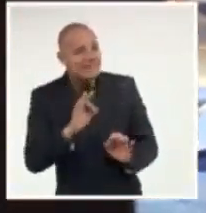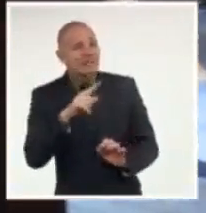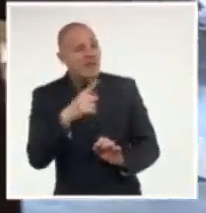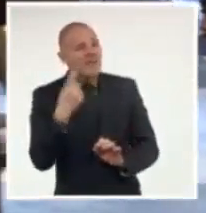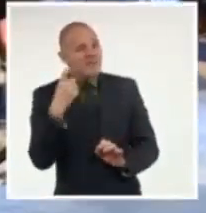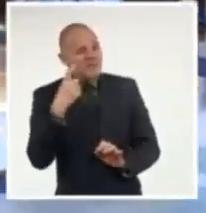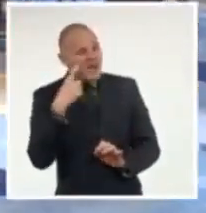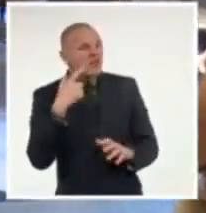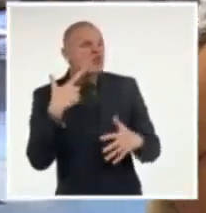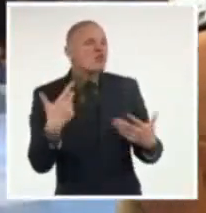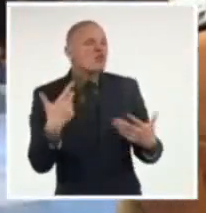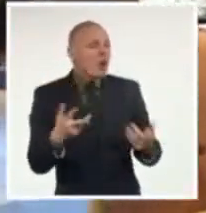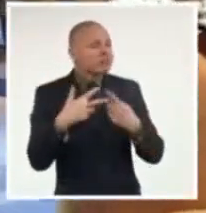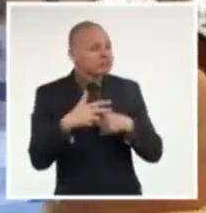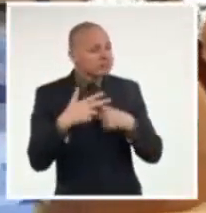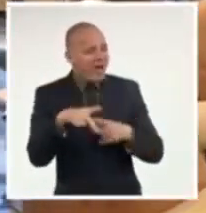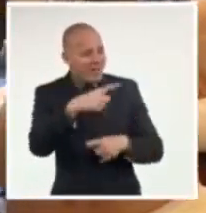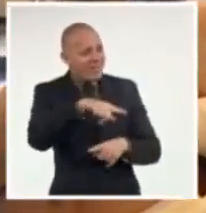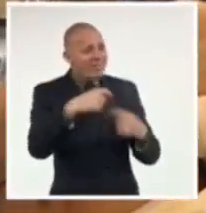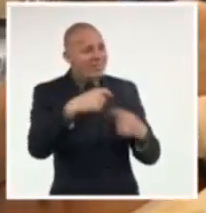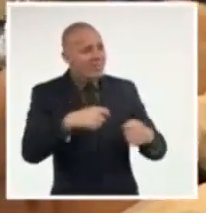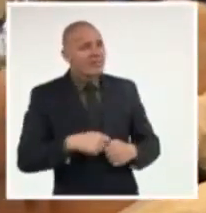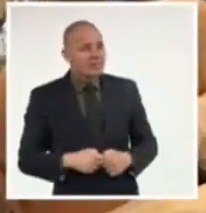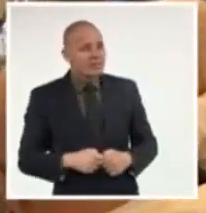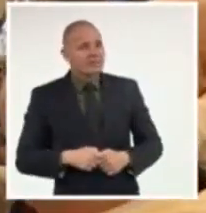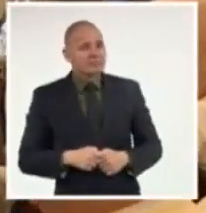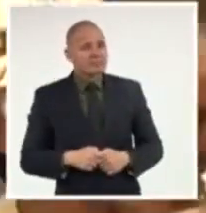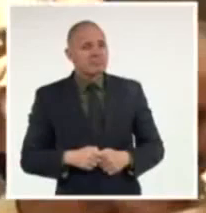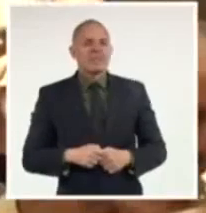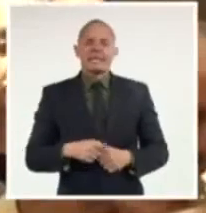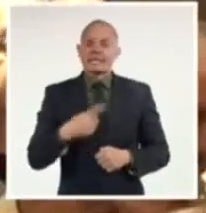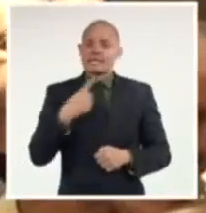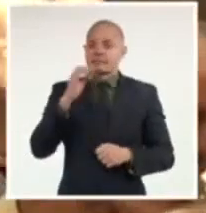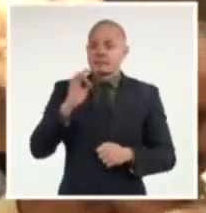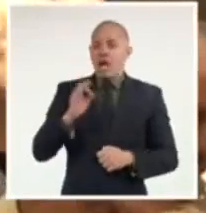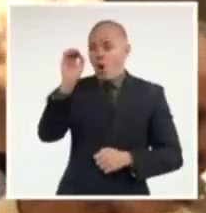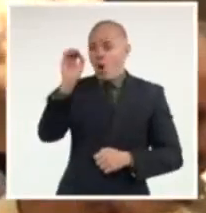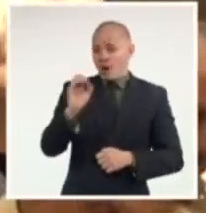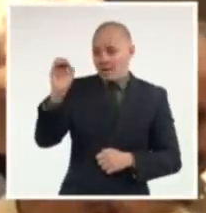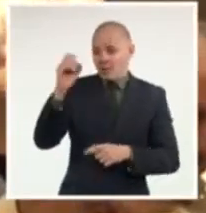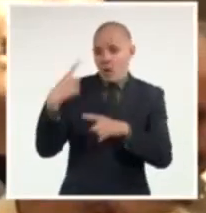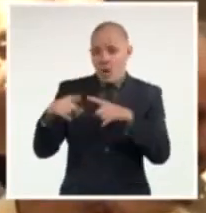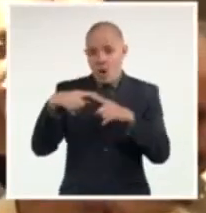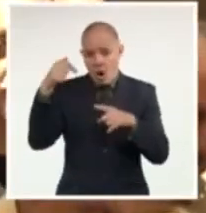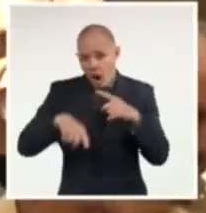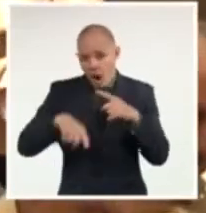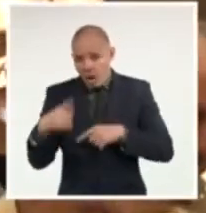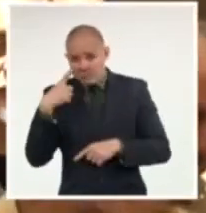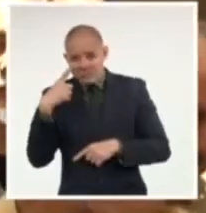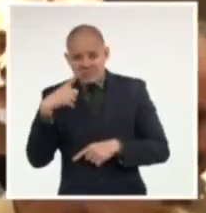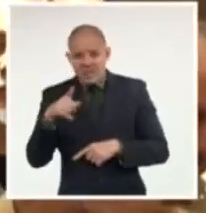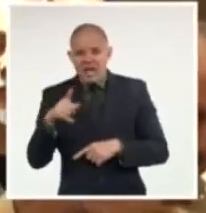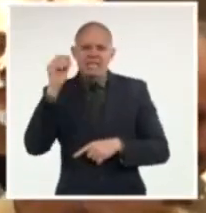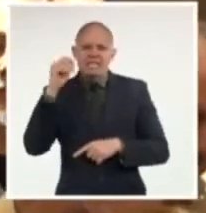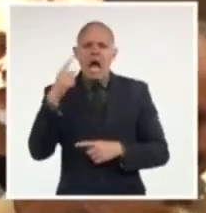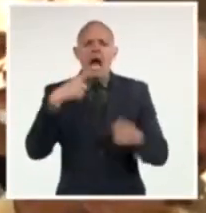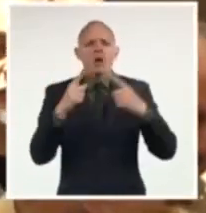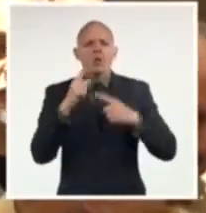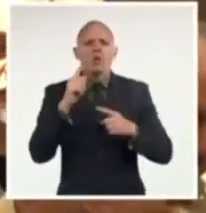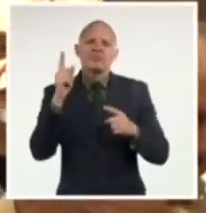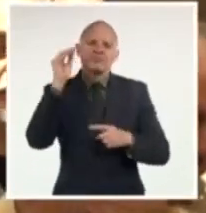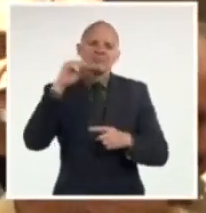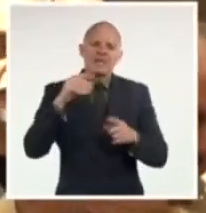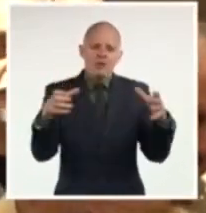debate entre las fuerzas progresistas del continente. Opinó que los organismos de concertación política e integración regional, como la